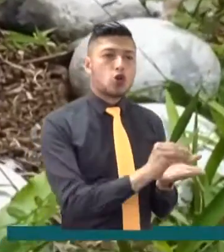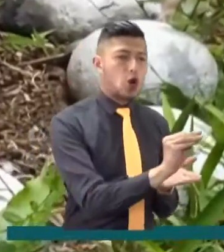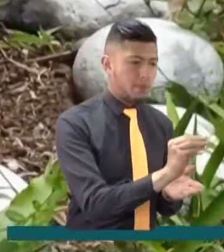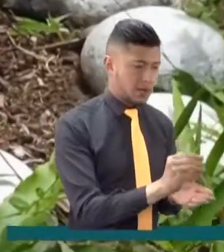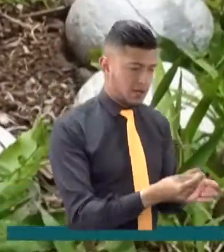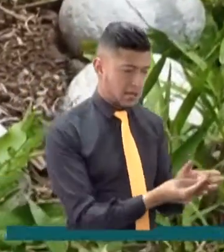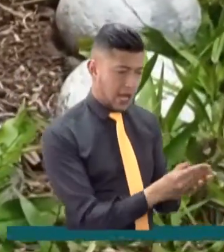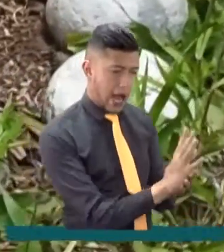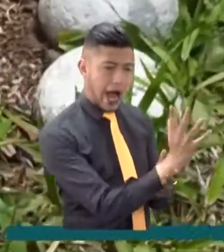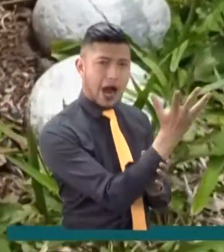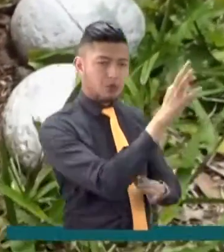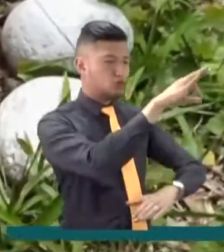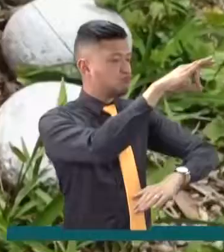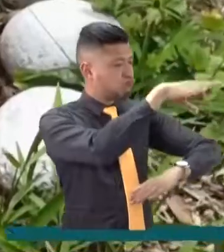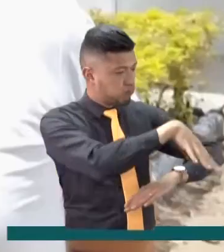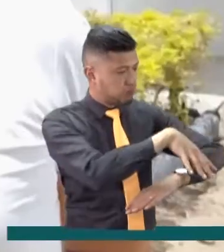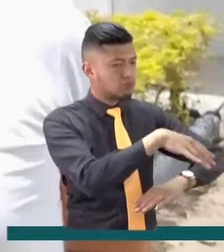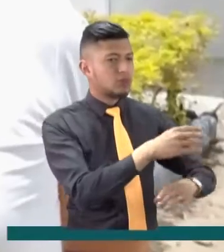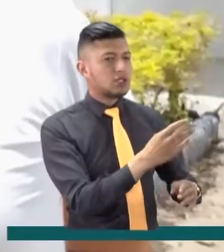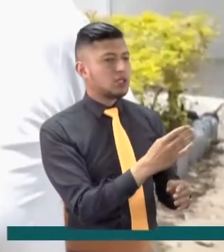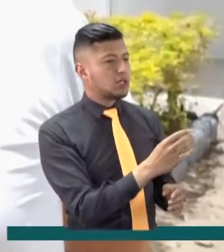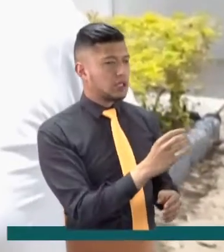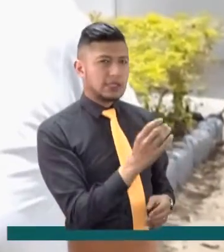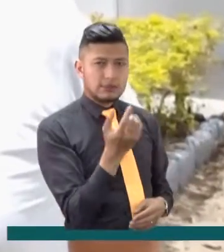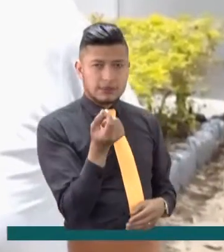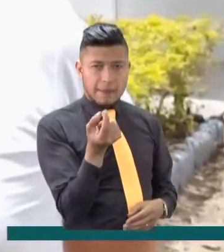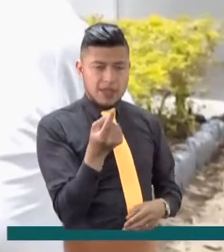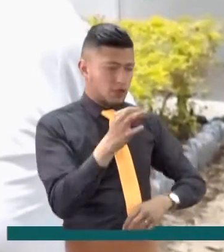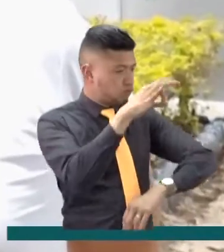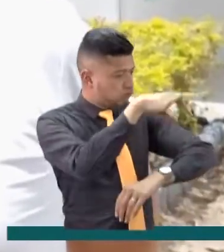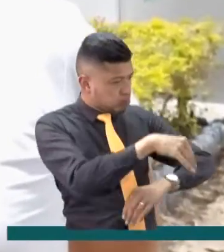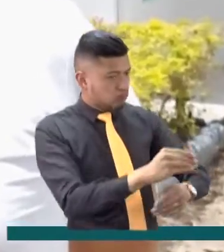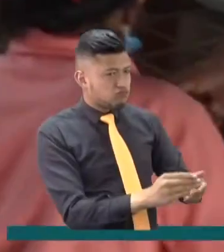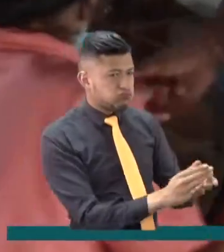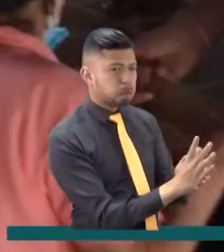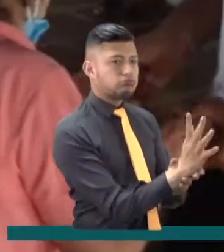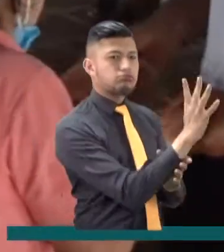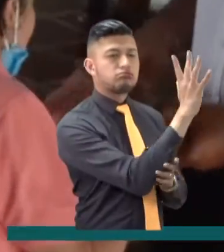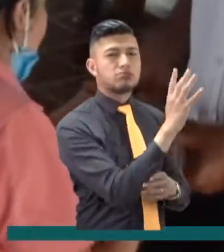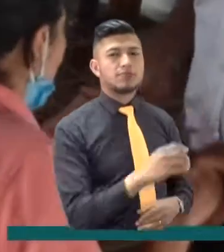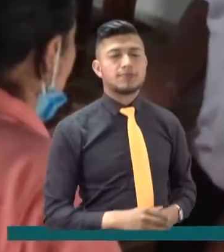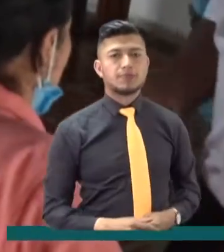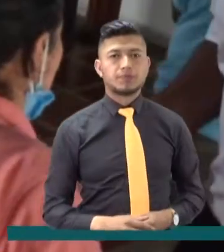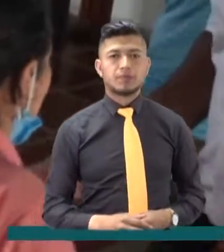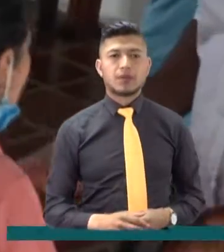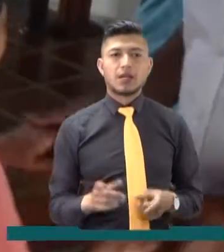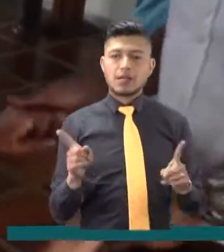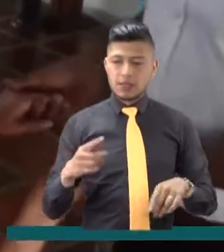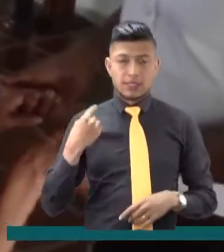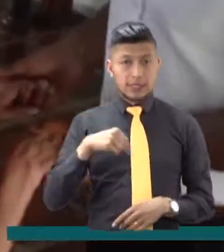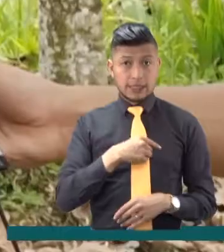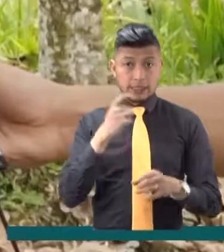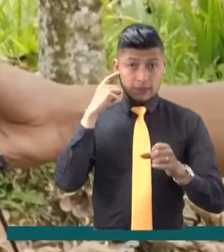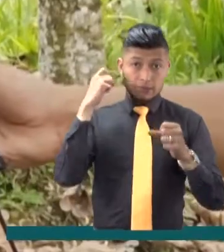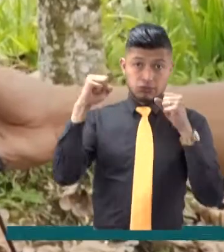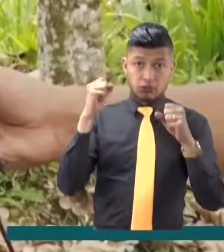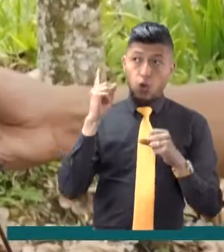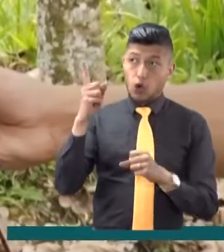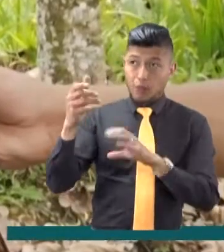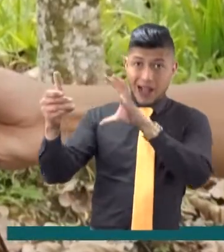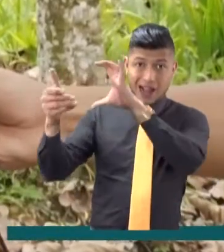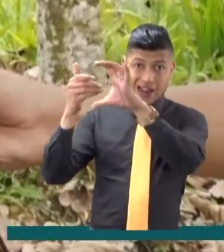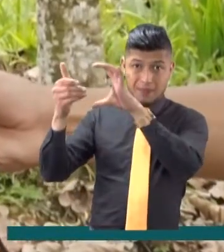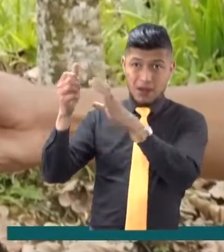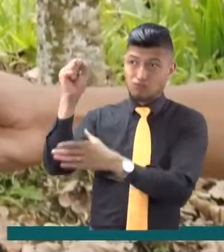se compra un arbolito o se siembra un arbolito como semilla. Tenemos también la preocupación por